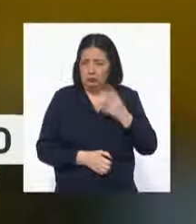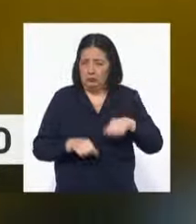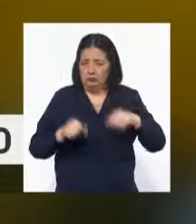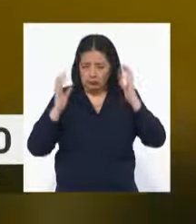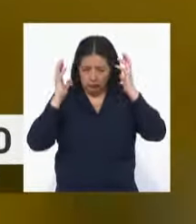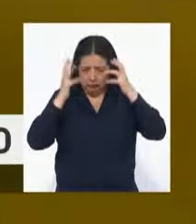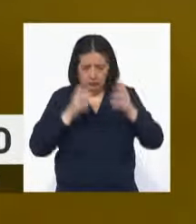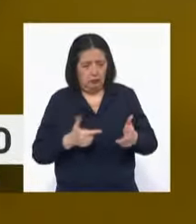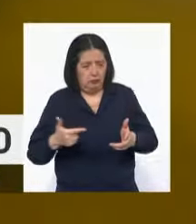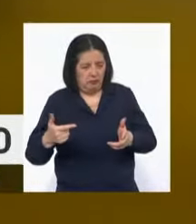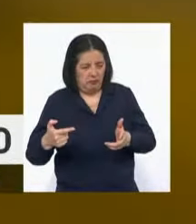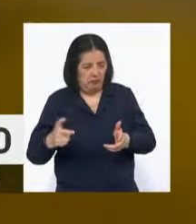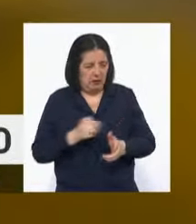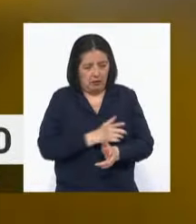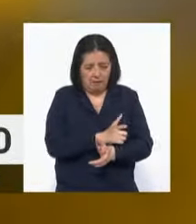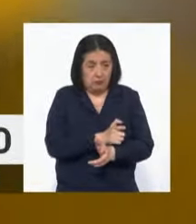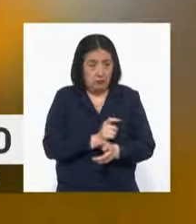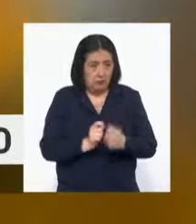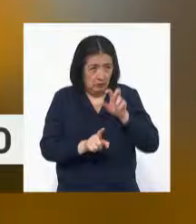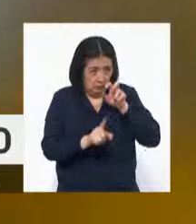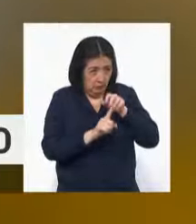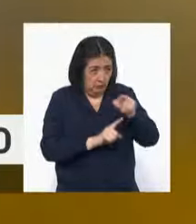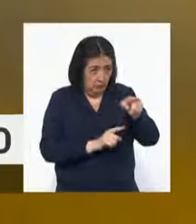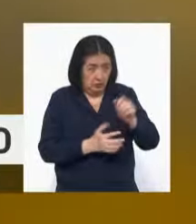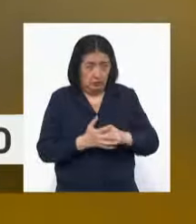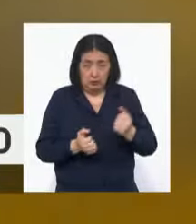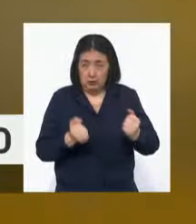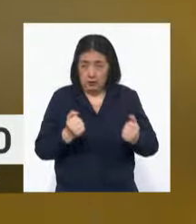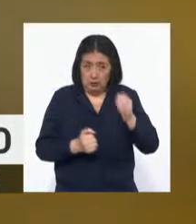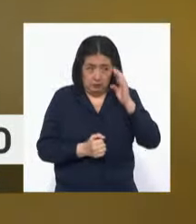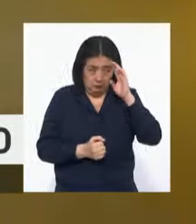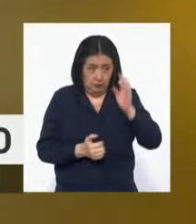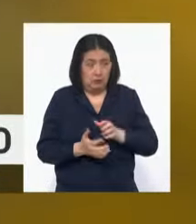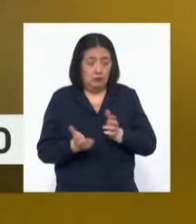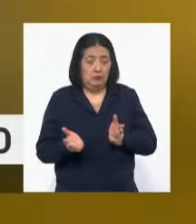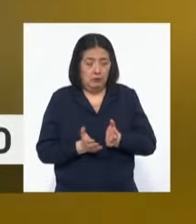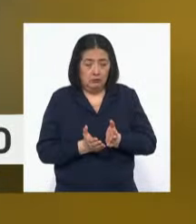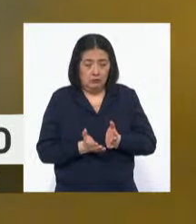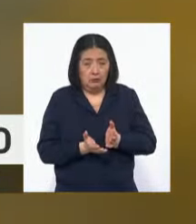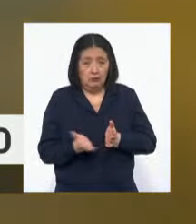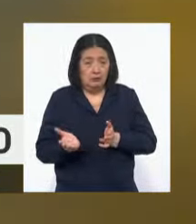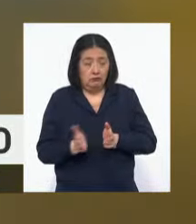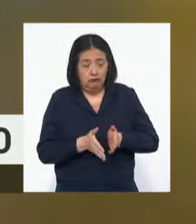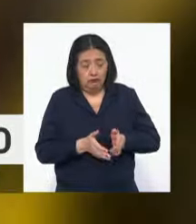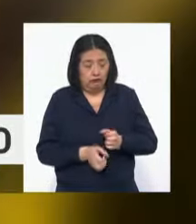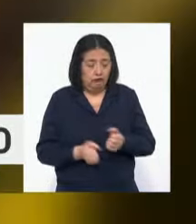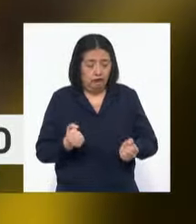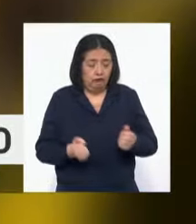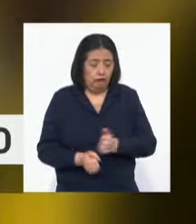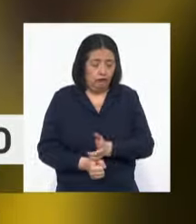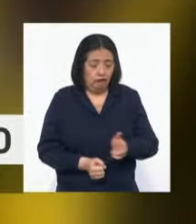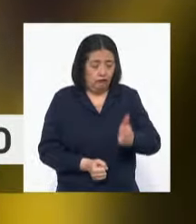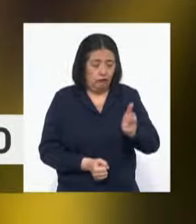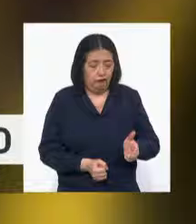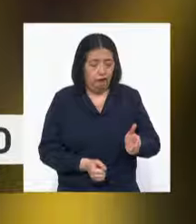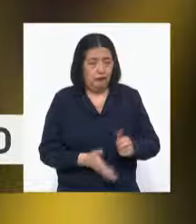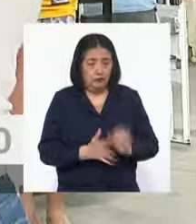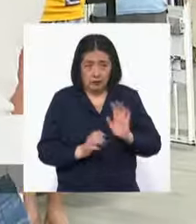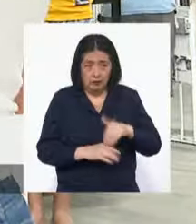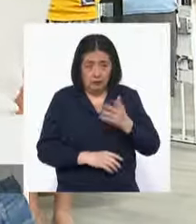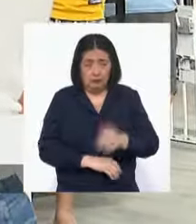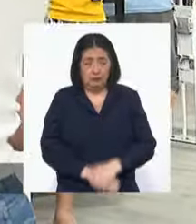cascos le dispararon. En este video se ve cómo el auto que manejaba el policía queda orillado en la berma central, segundos después del